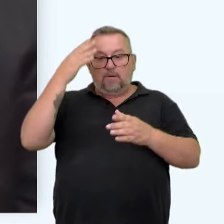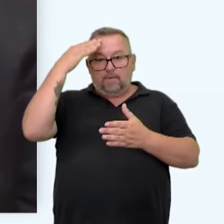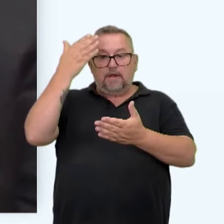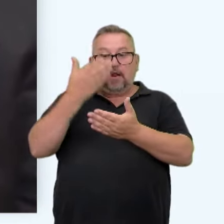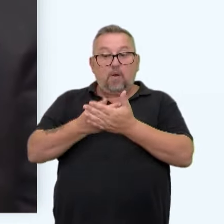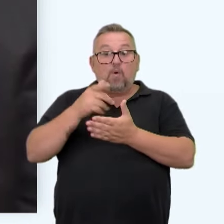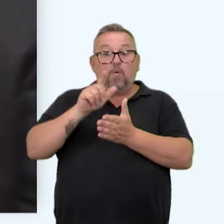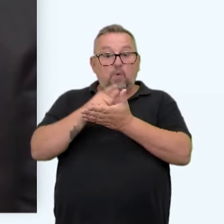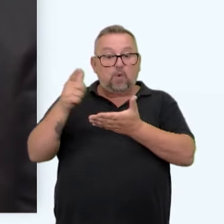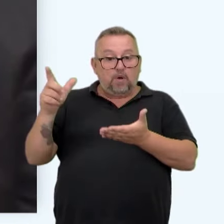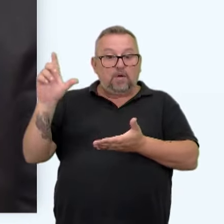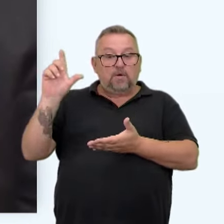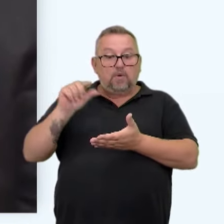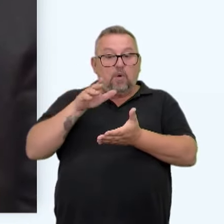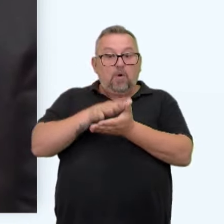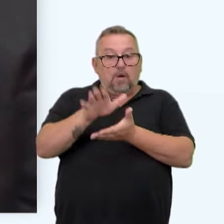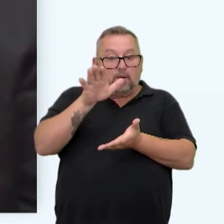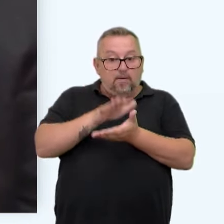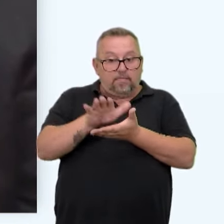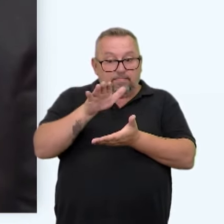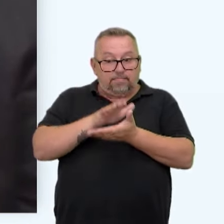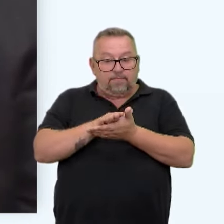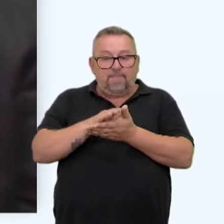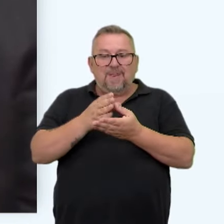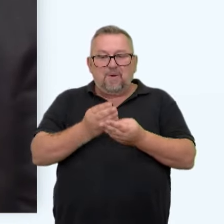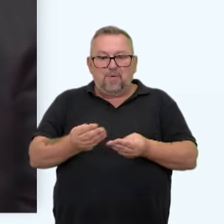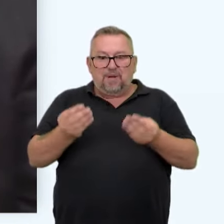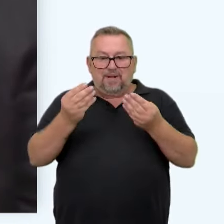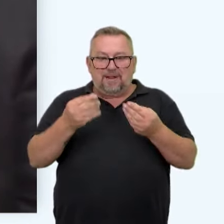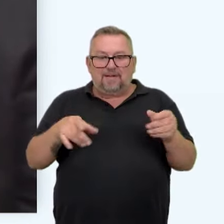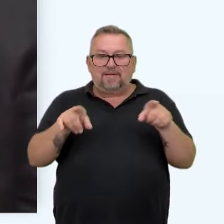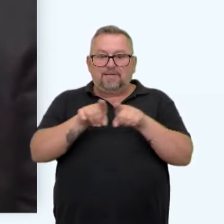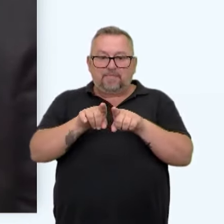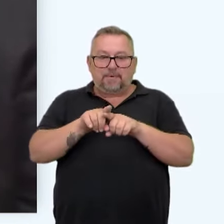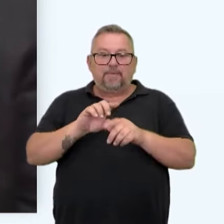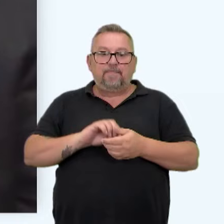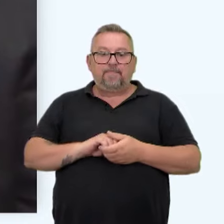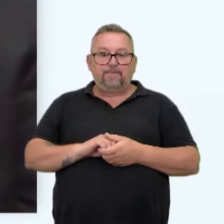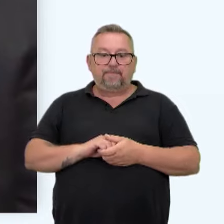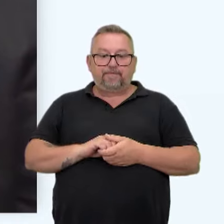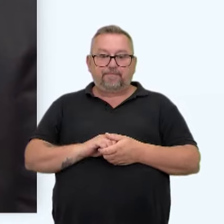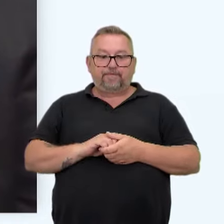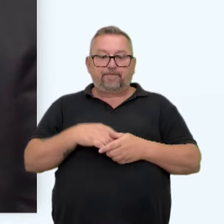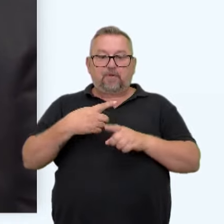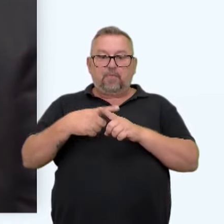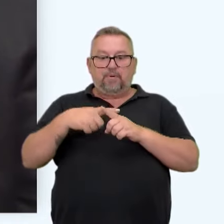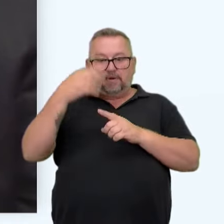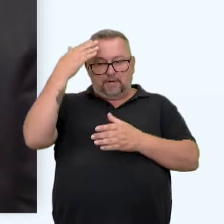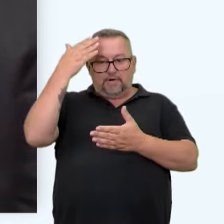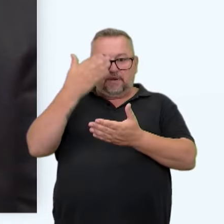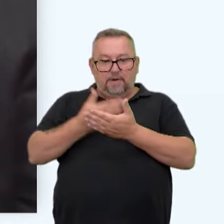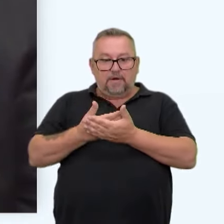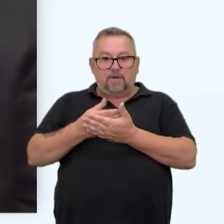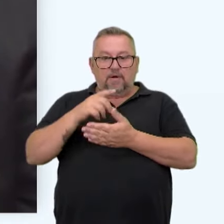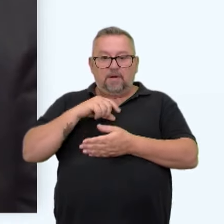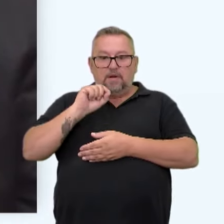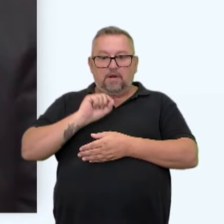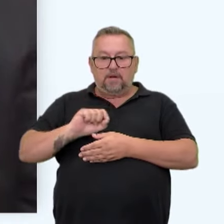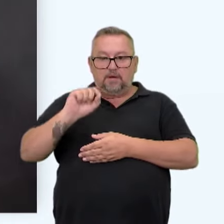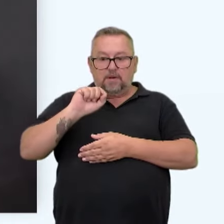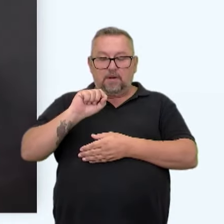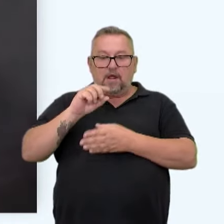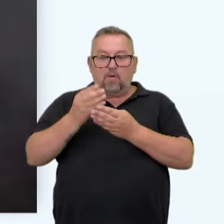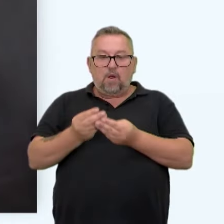que va a ir disminuyendo la presencia de los periódicos en papel, pero que sobre todo los medios de